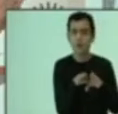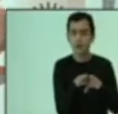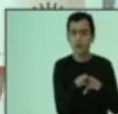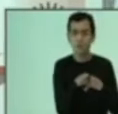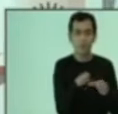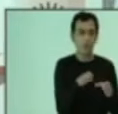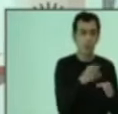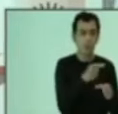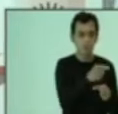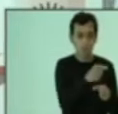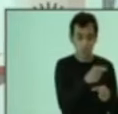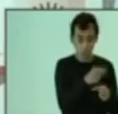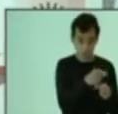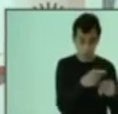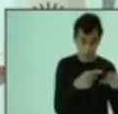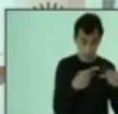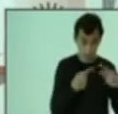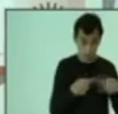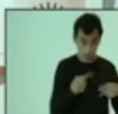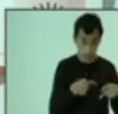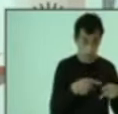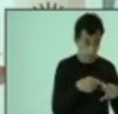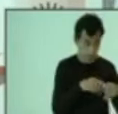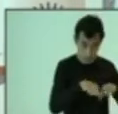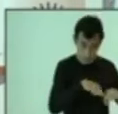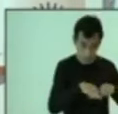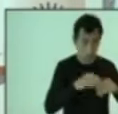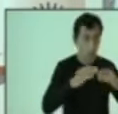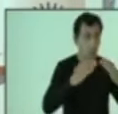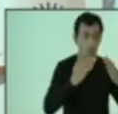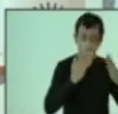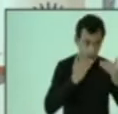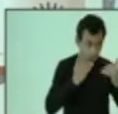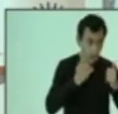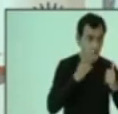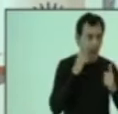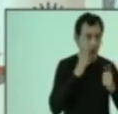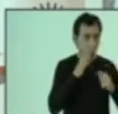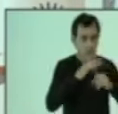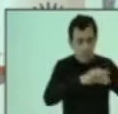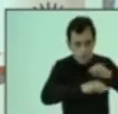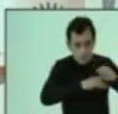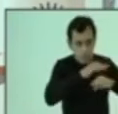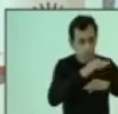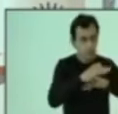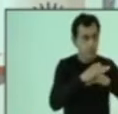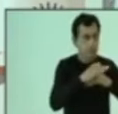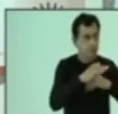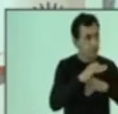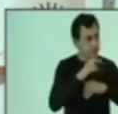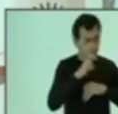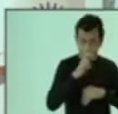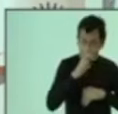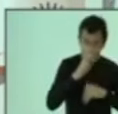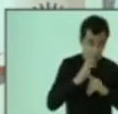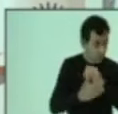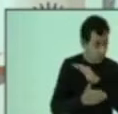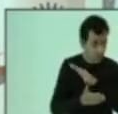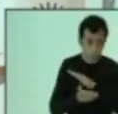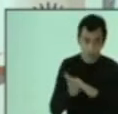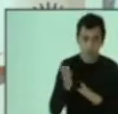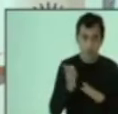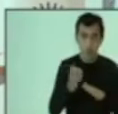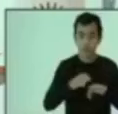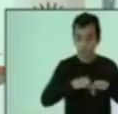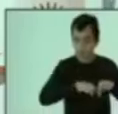los ciudadanos que tengan falta de oportunidades, principalmente la falta de empleos, que